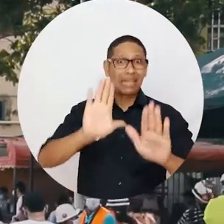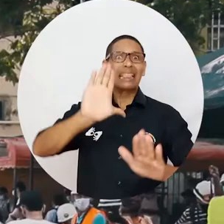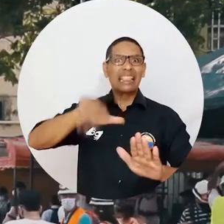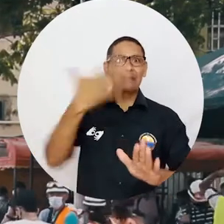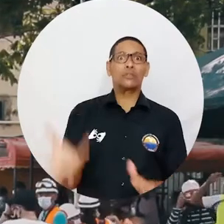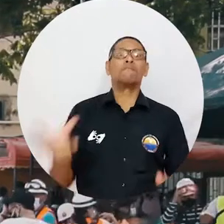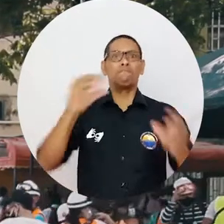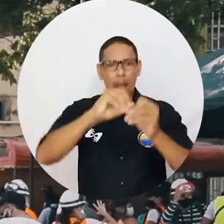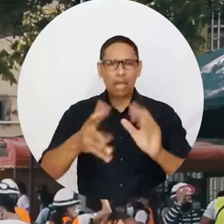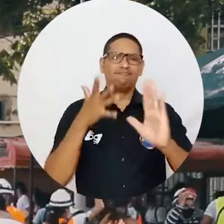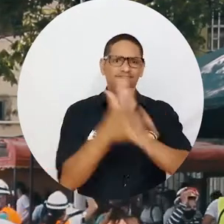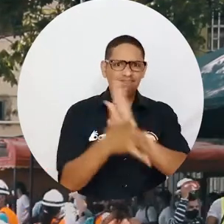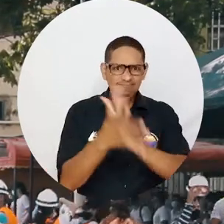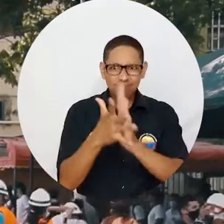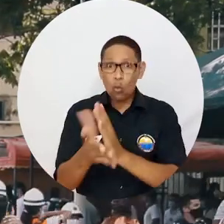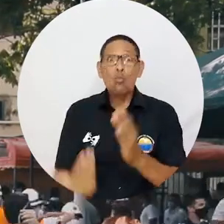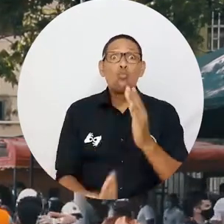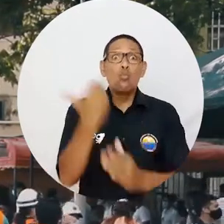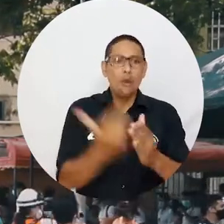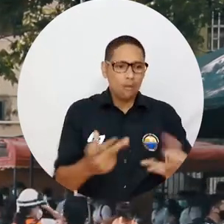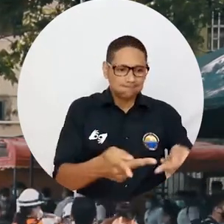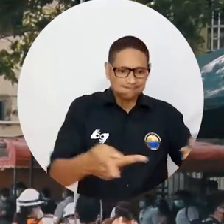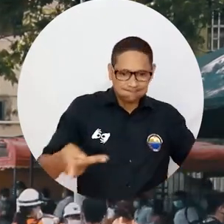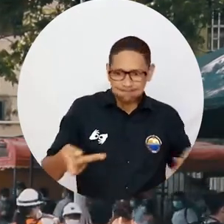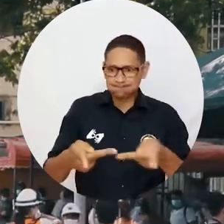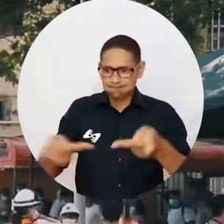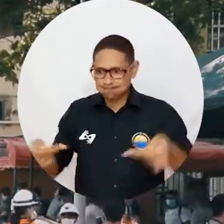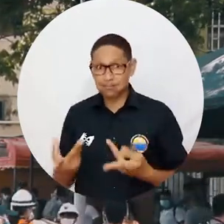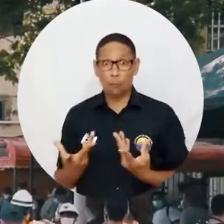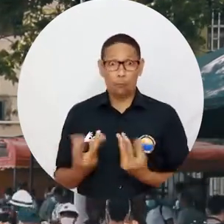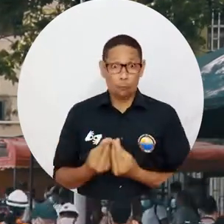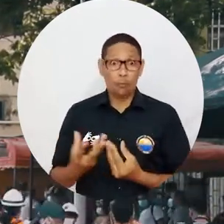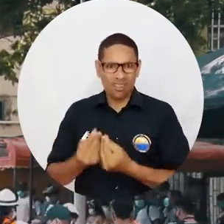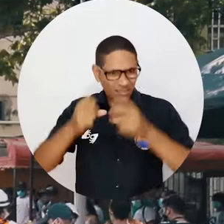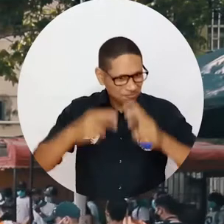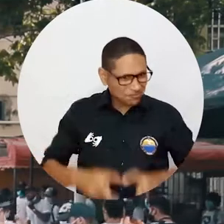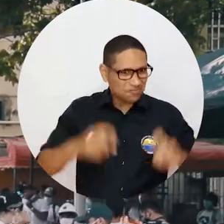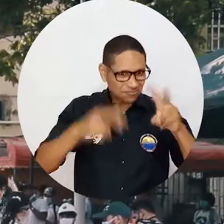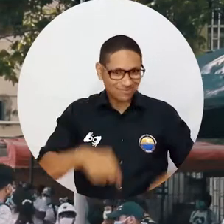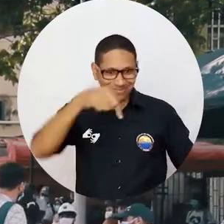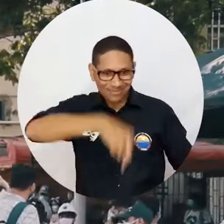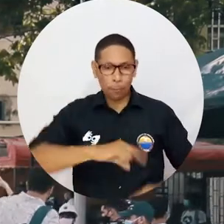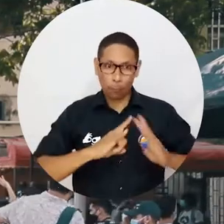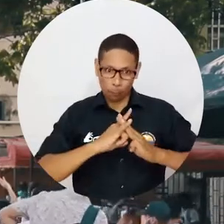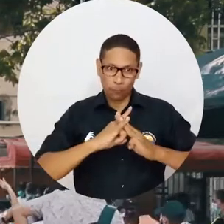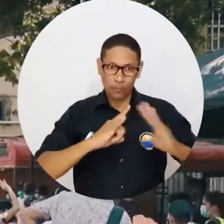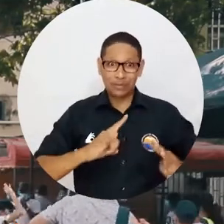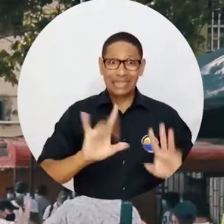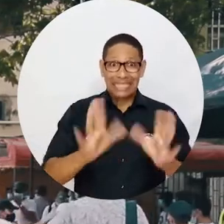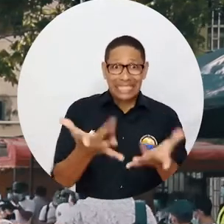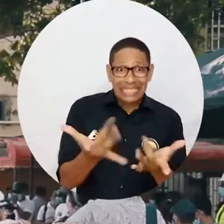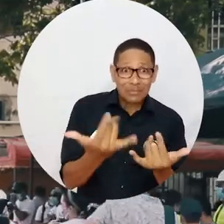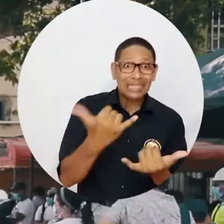conoceremos información sobre la entrega de un nuevo laboratorio y oficinas para varios grupos de investigación de esta Casa de Estudios Superiores.